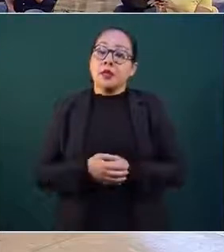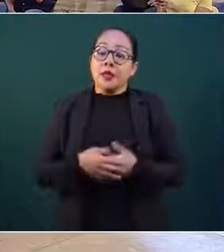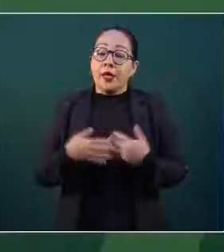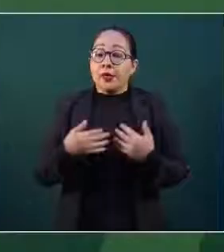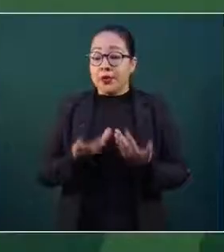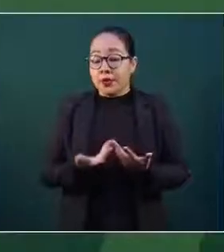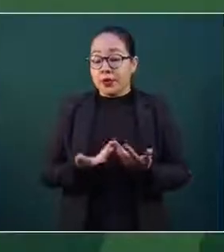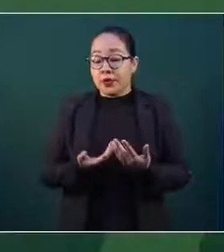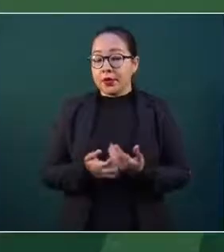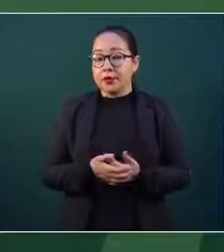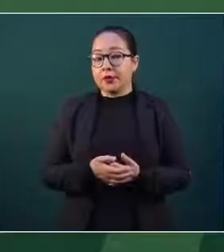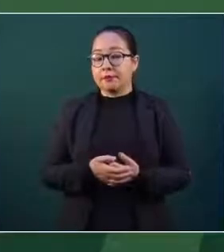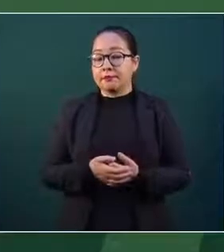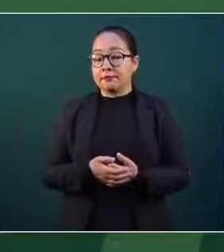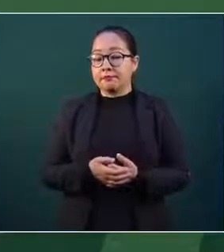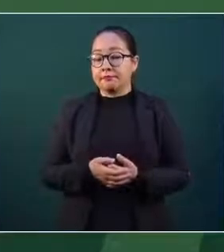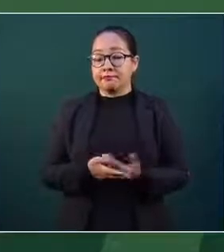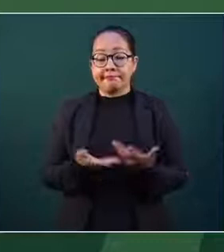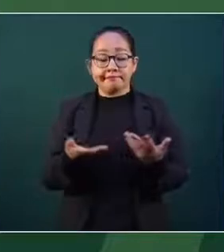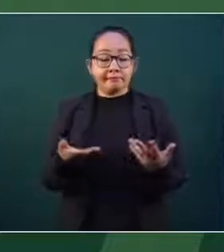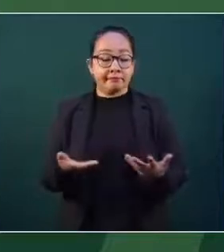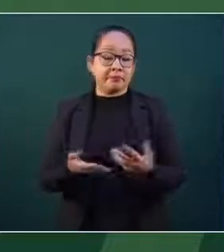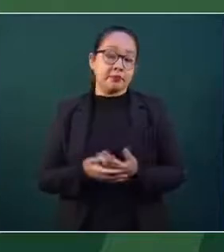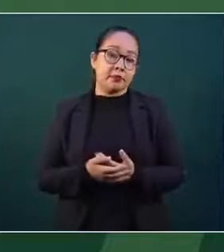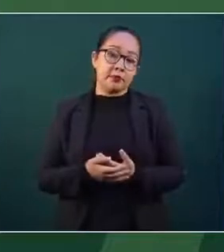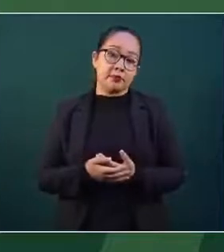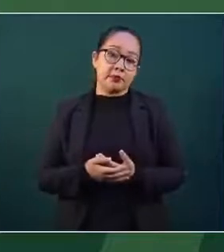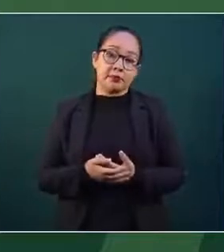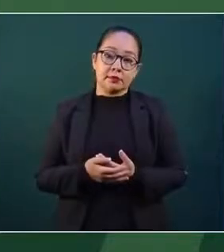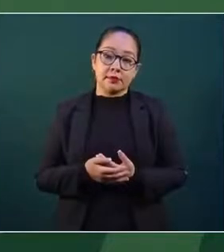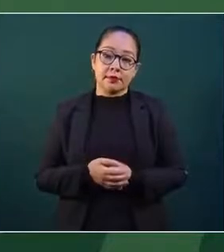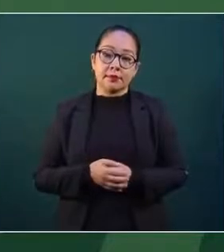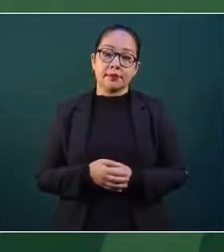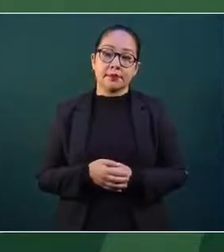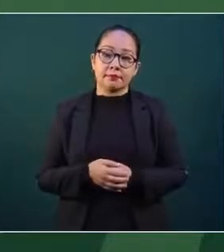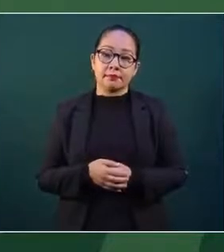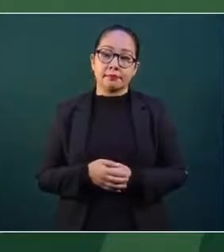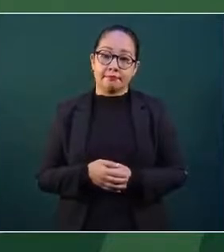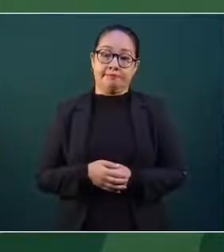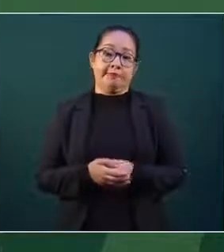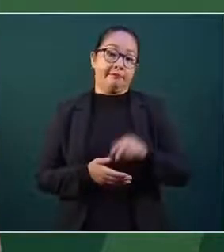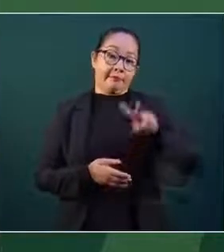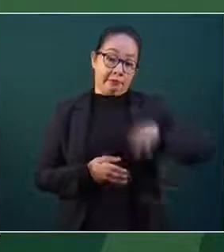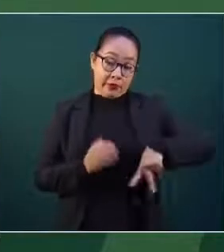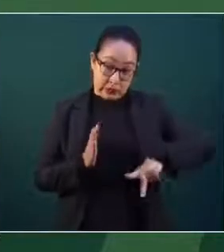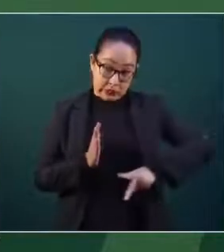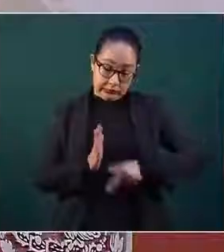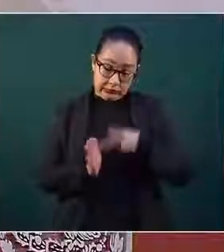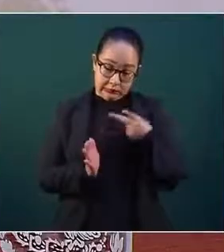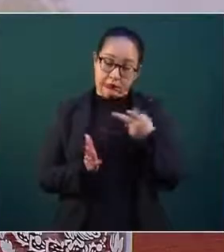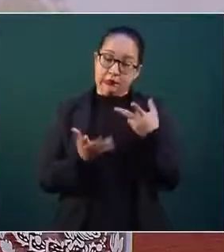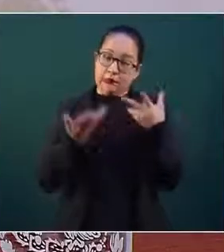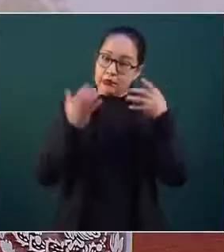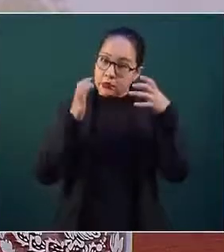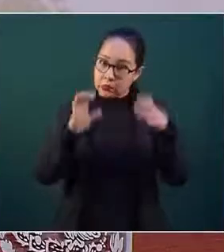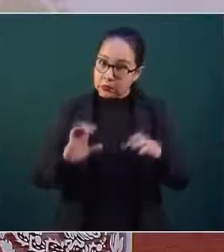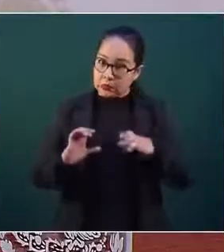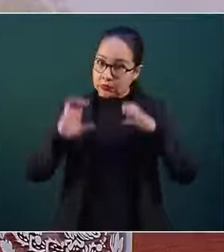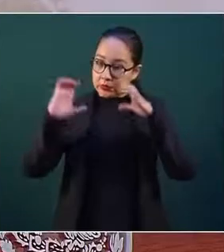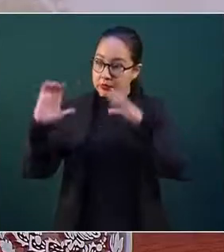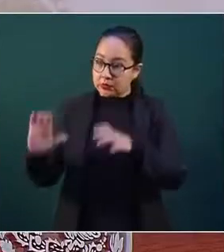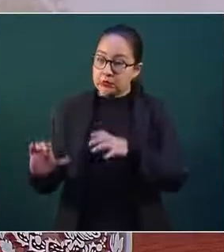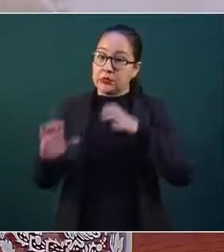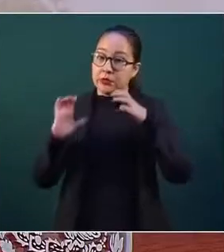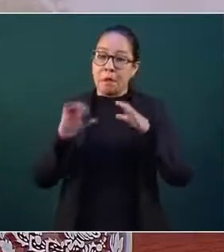en una situación de nuevo especial. Hay una especie